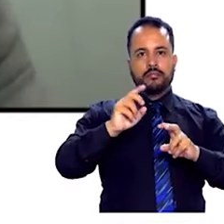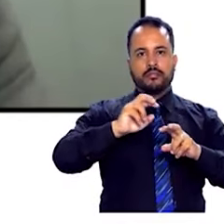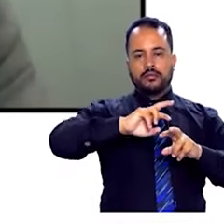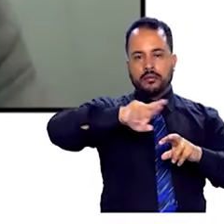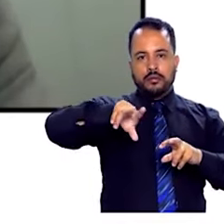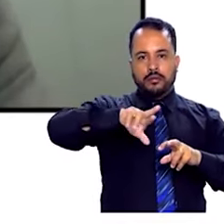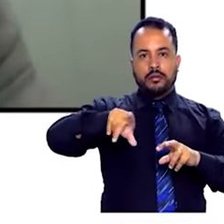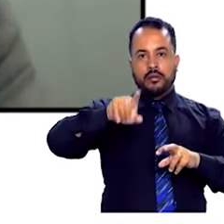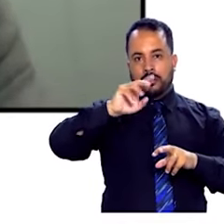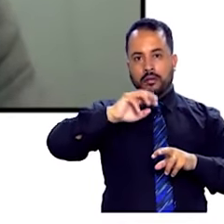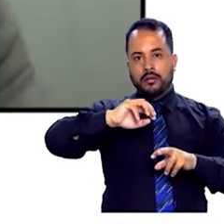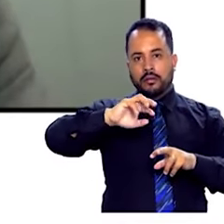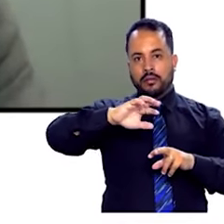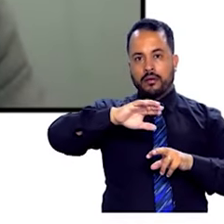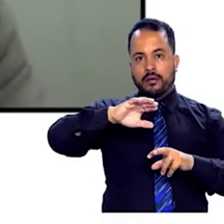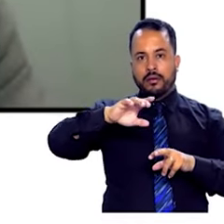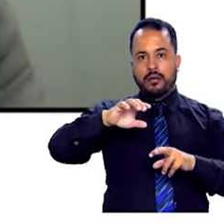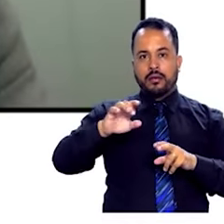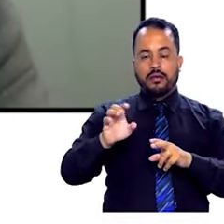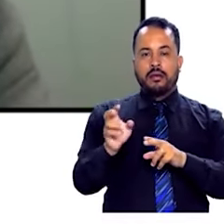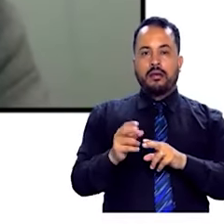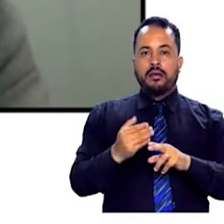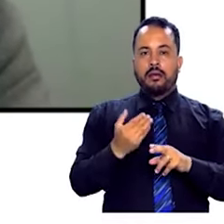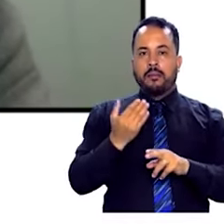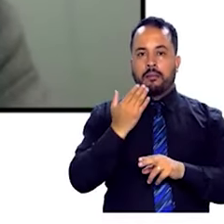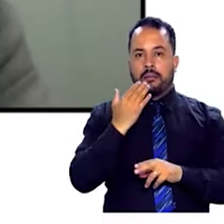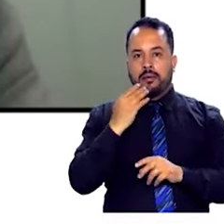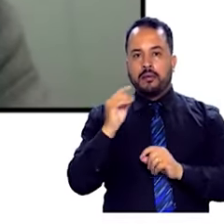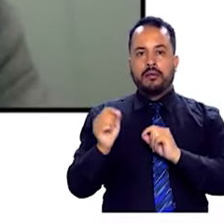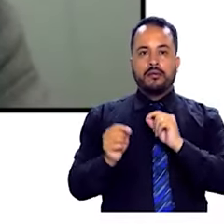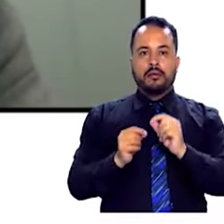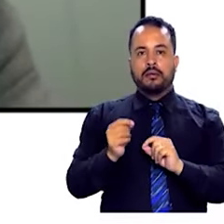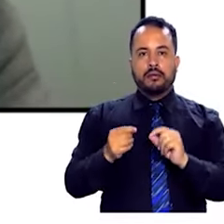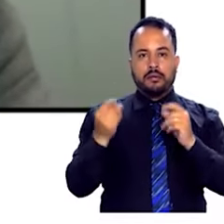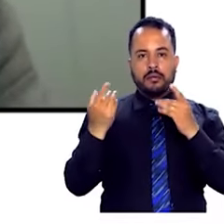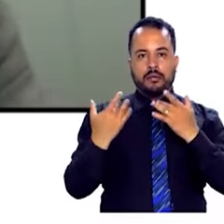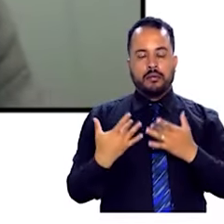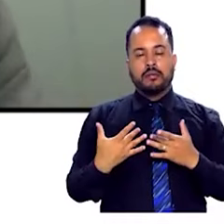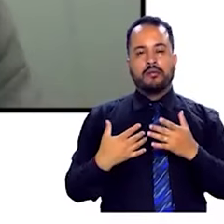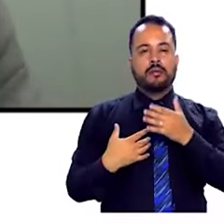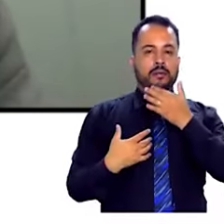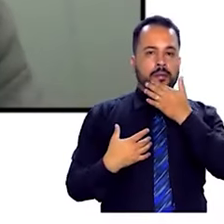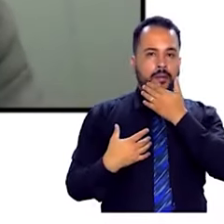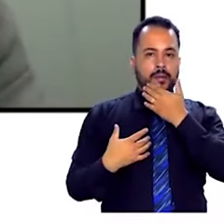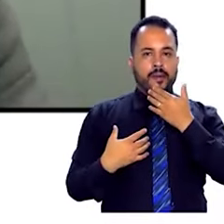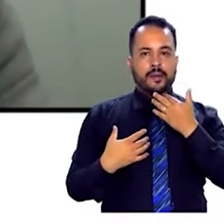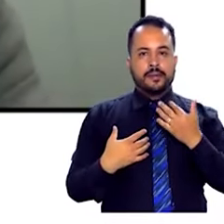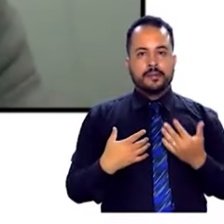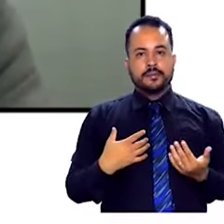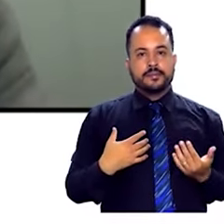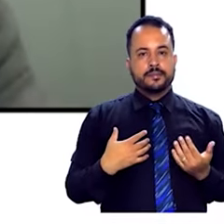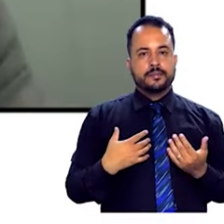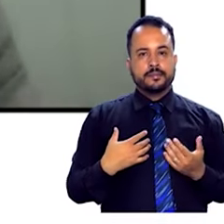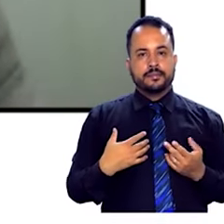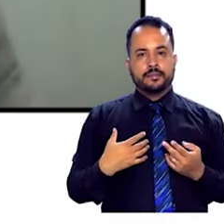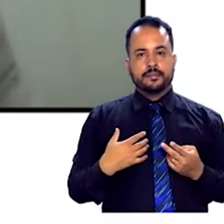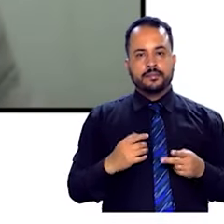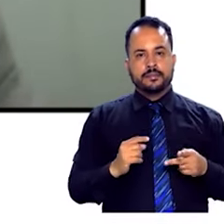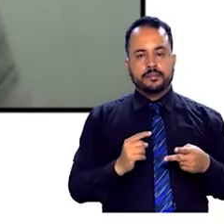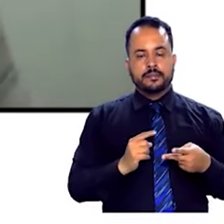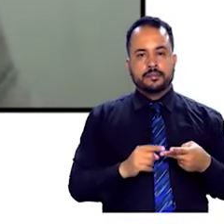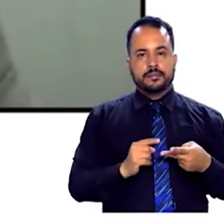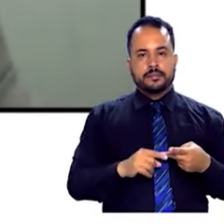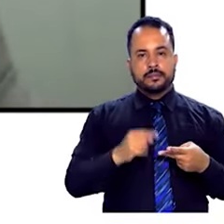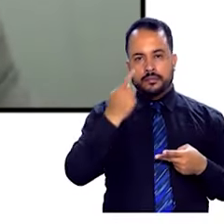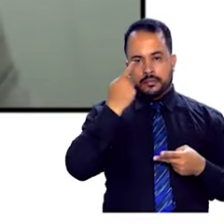que las cuestiones discutidas desbordan manifiestamente el interés de Las partes Y se proyectan sobre el de la comunidad